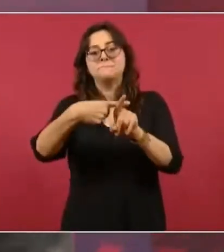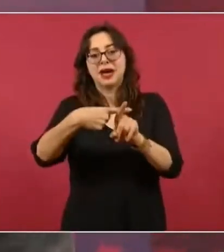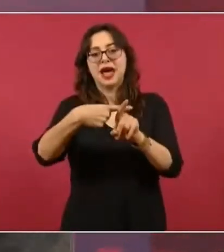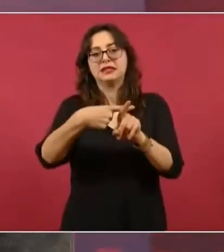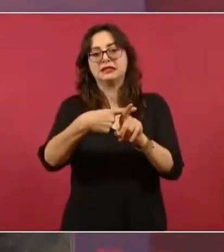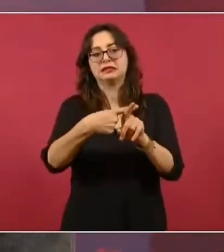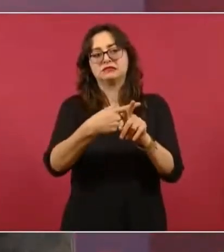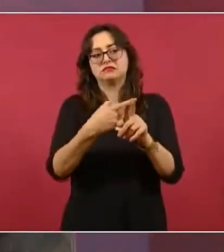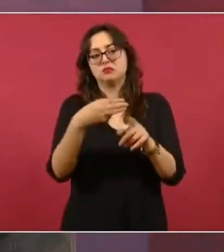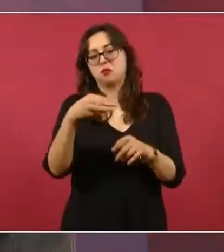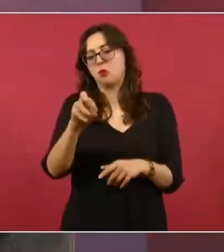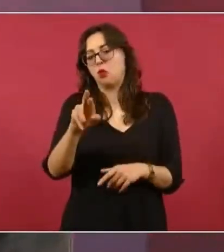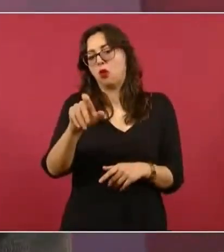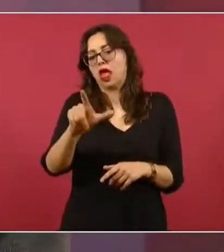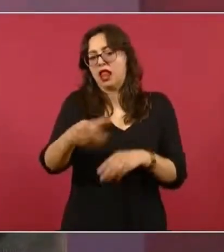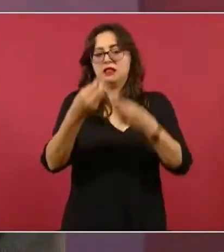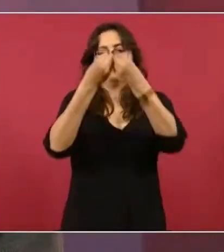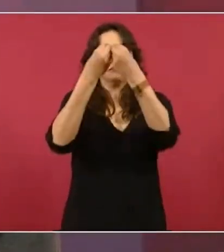cosas